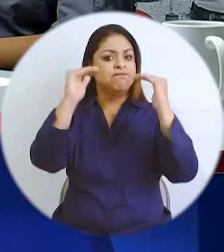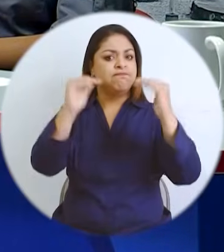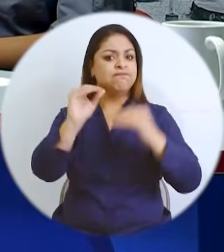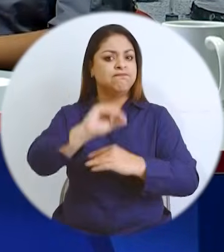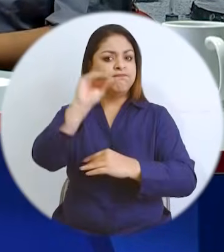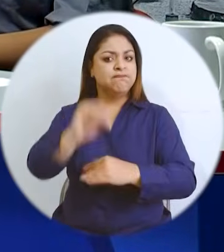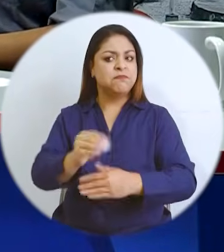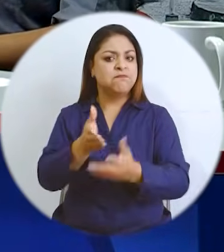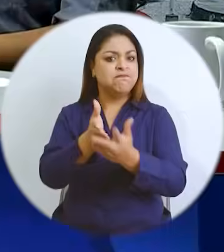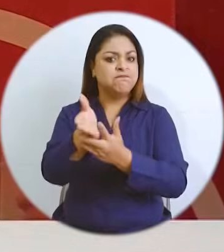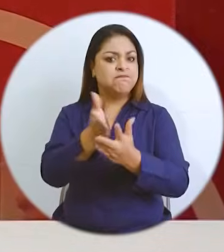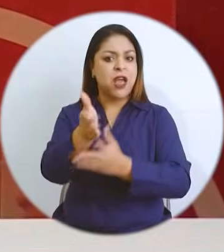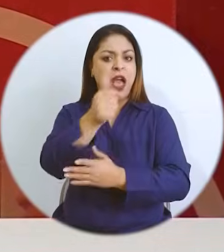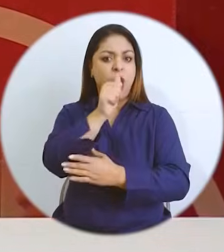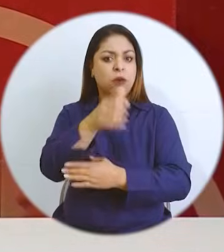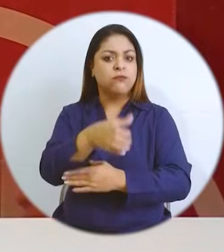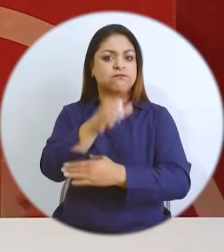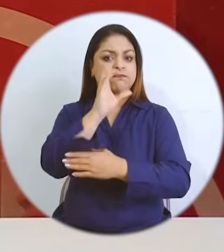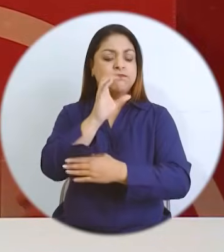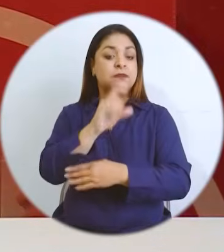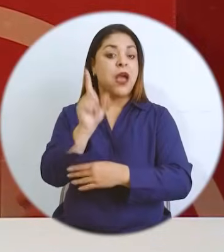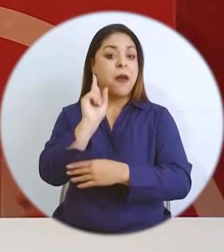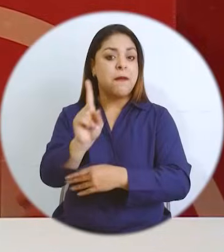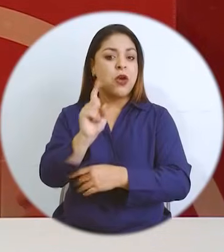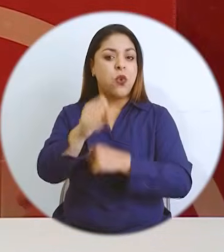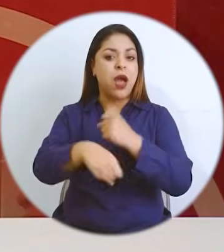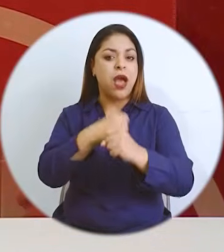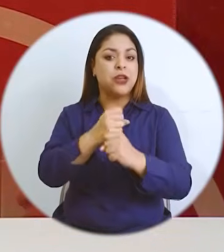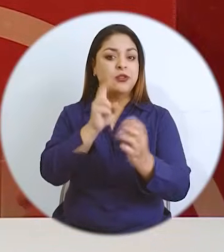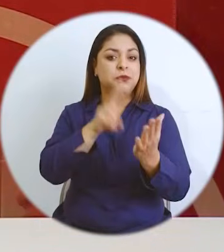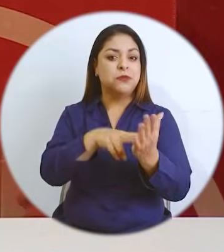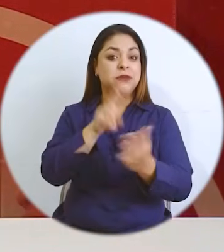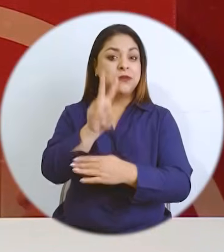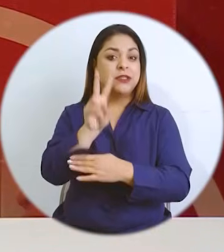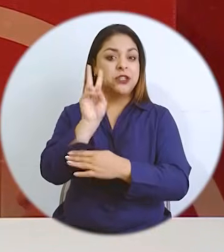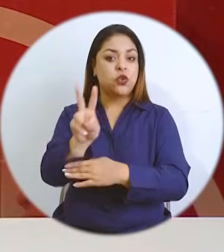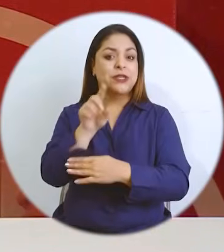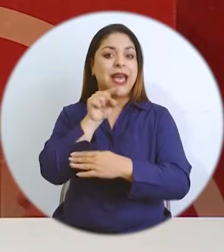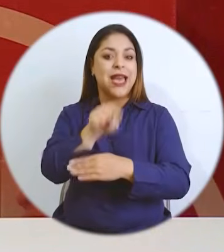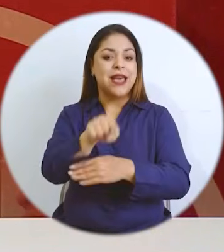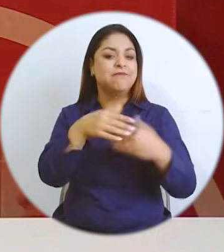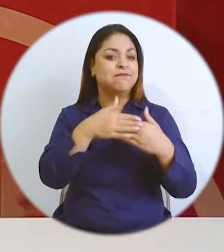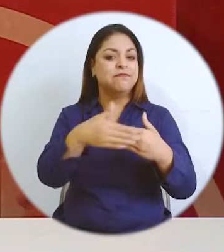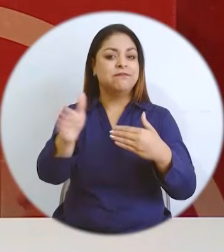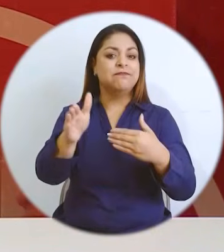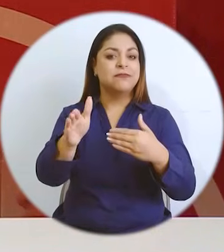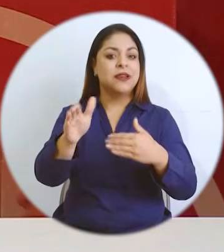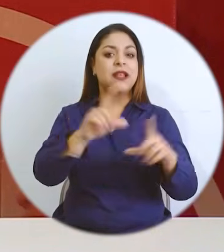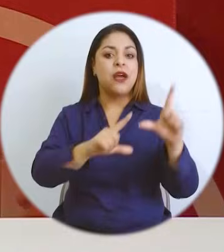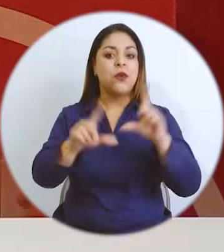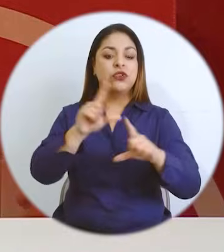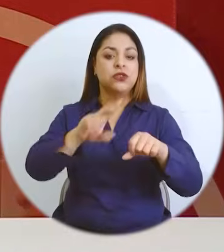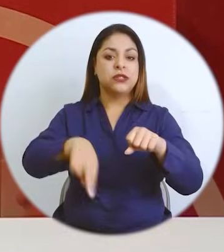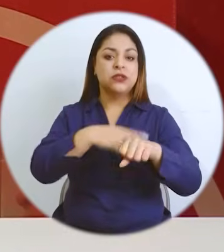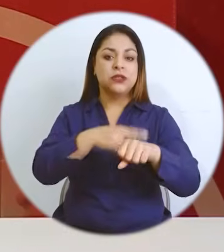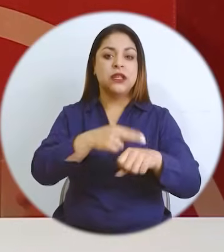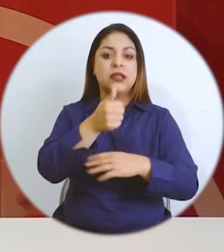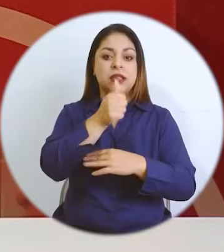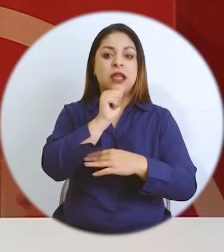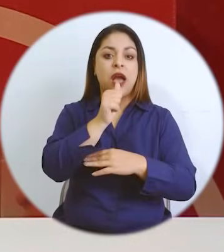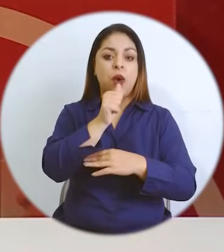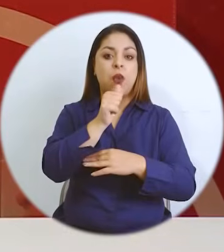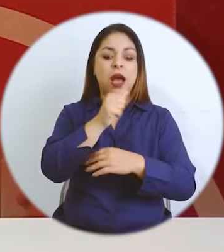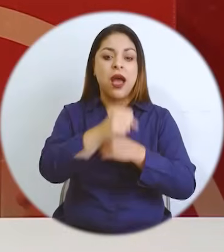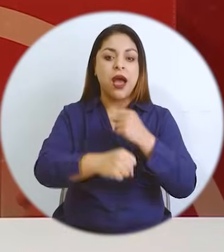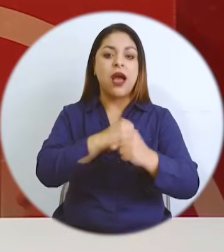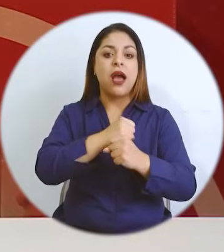acceso a agua potable. Sin embargo, fue específicamente en el 2022 que desde ahí el Laboratorio Nacional de Aguas, que es el ente que sí año a año ha venido